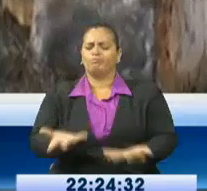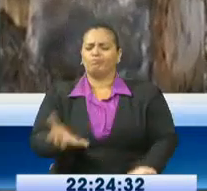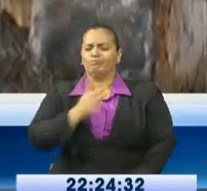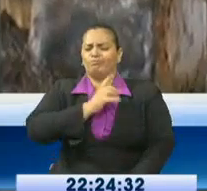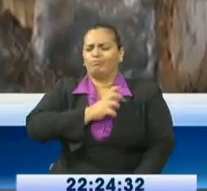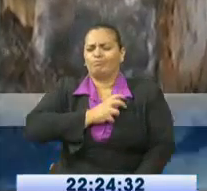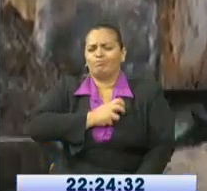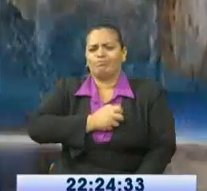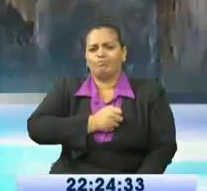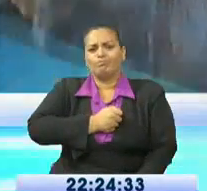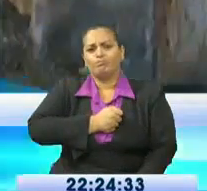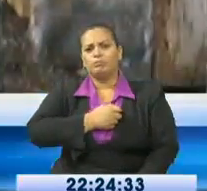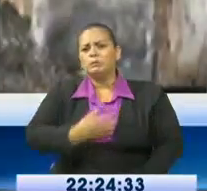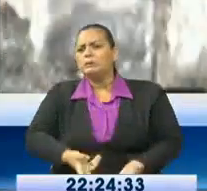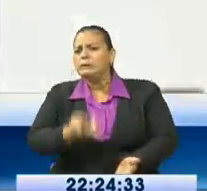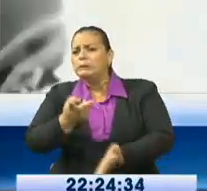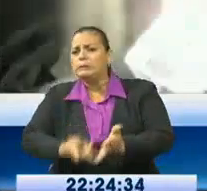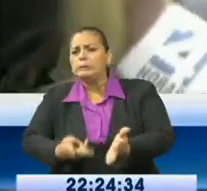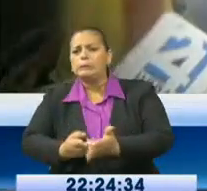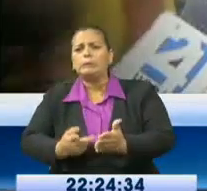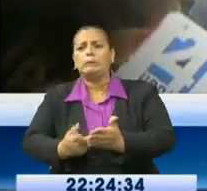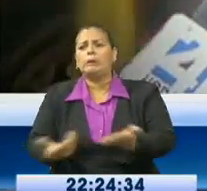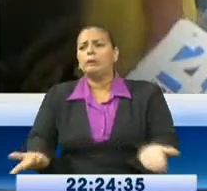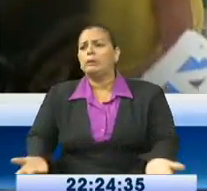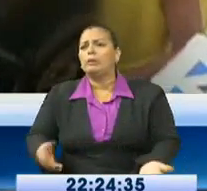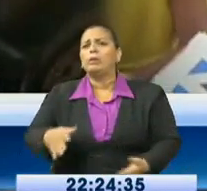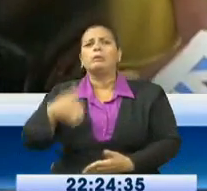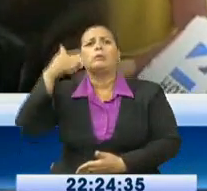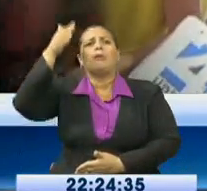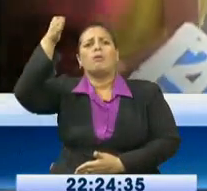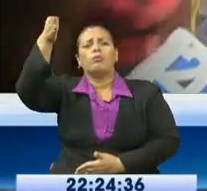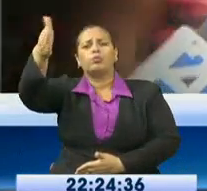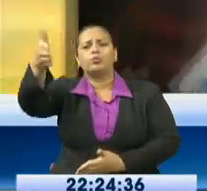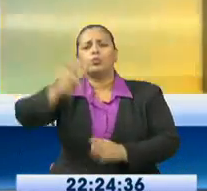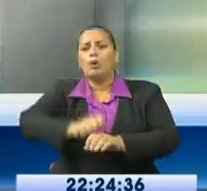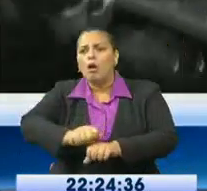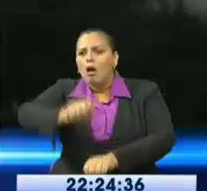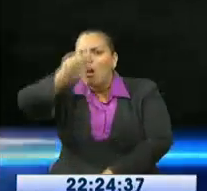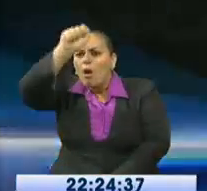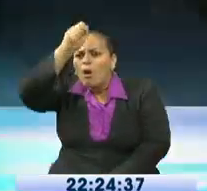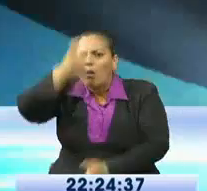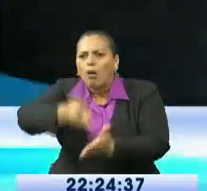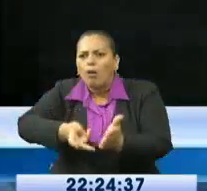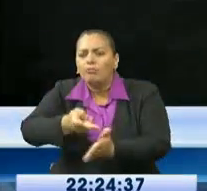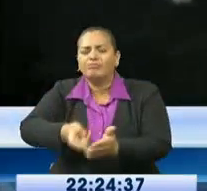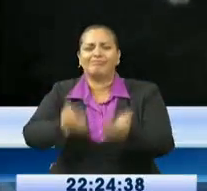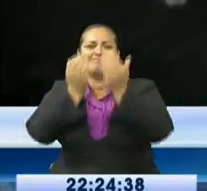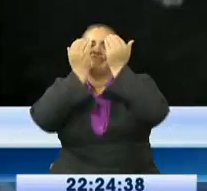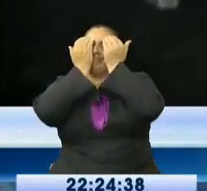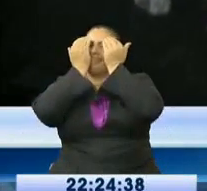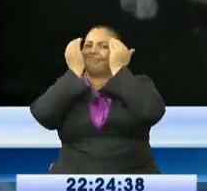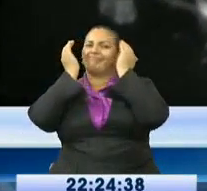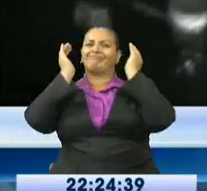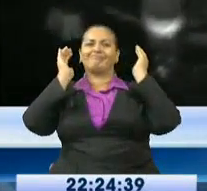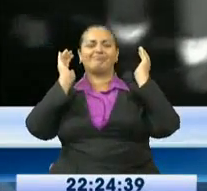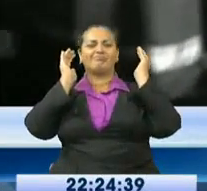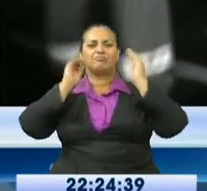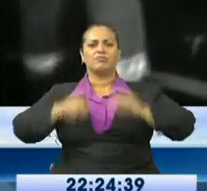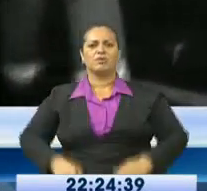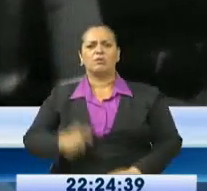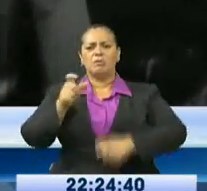no saben qué vendrá en el futuro la gente desesperada comenzaba a gritar a tirar cosas porque